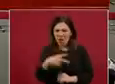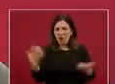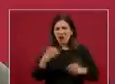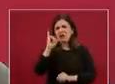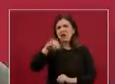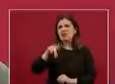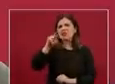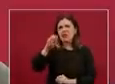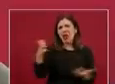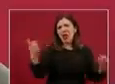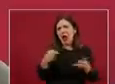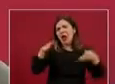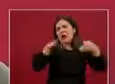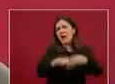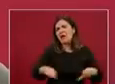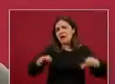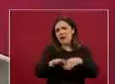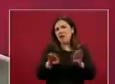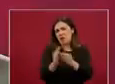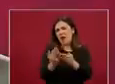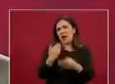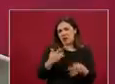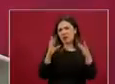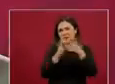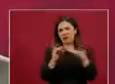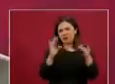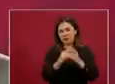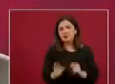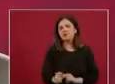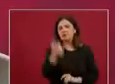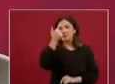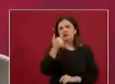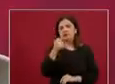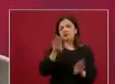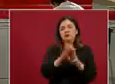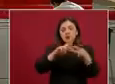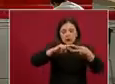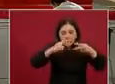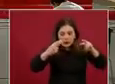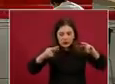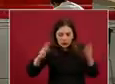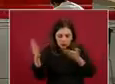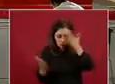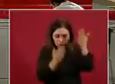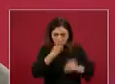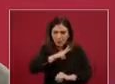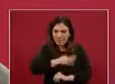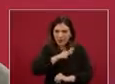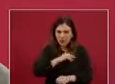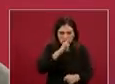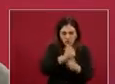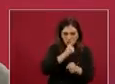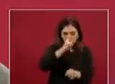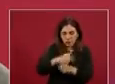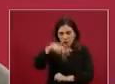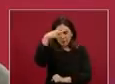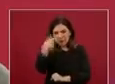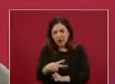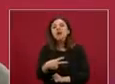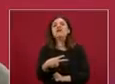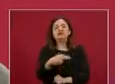INDRE de manera rutinaria, como se explicó. Desde las primeras secuencias de los virus que se detectaron en México